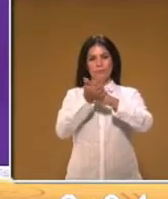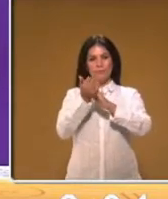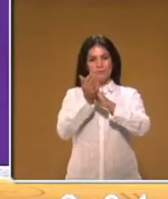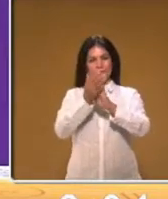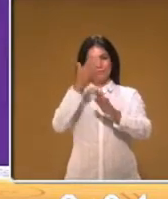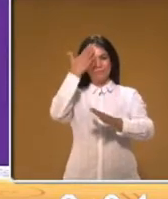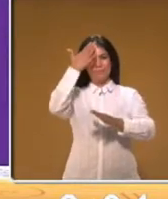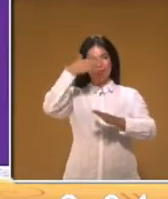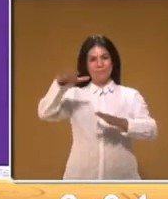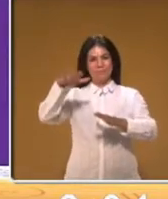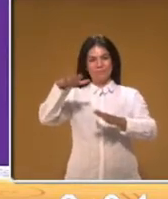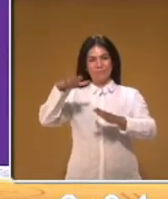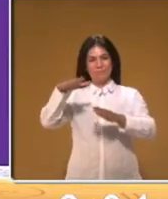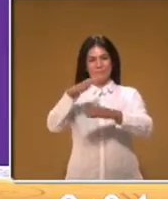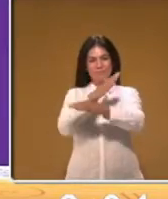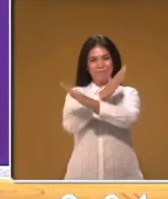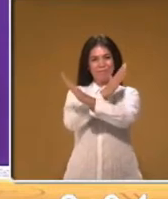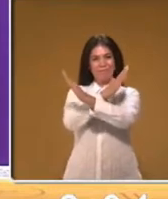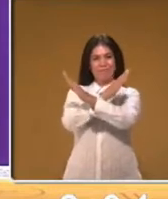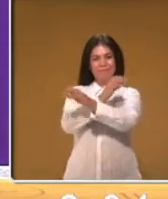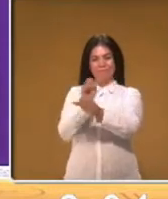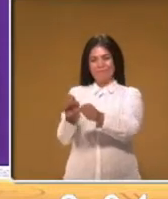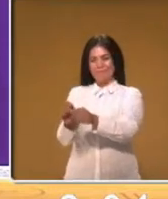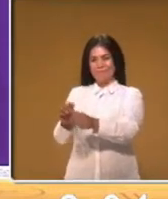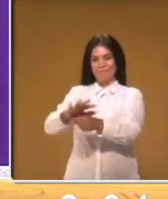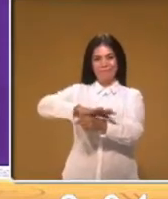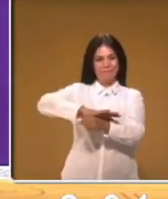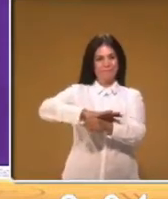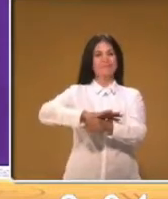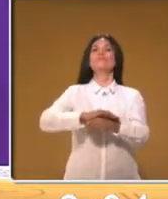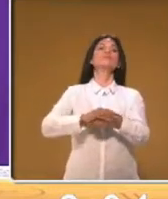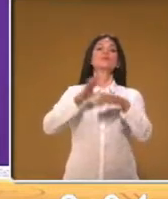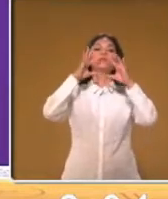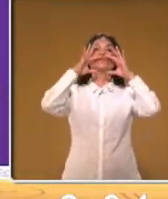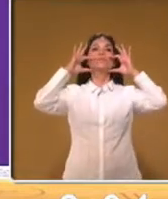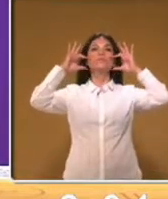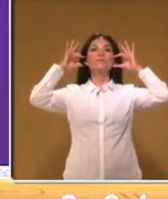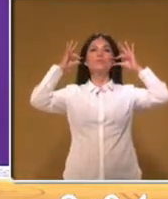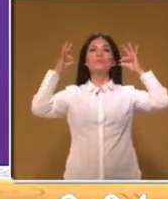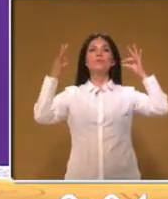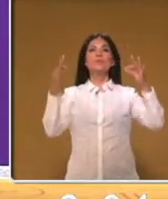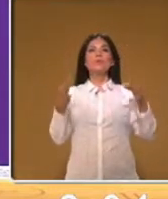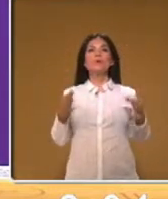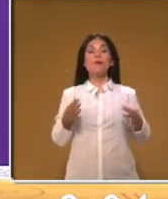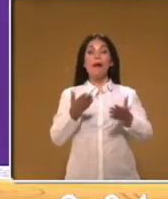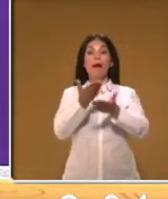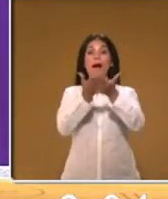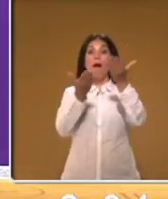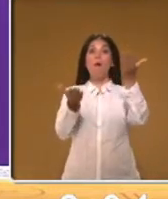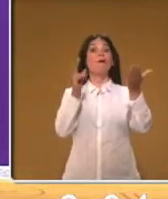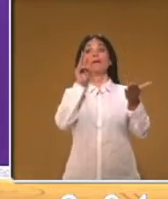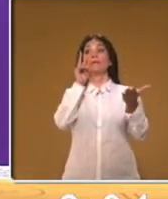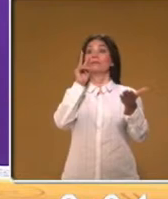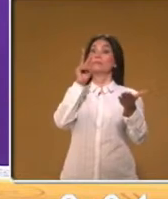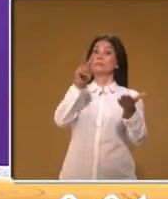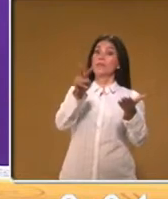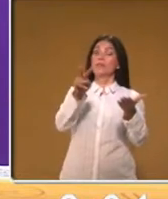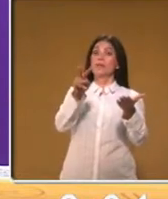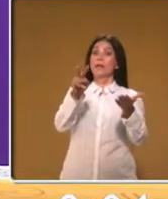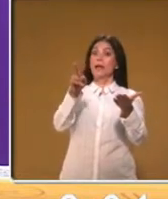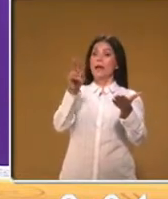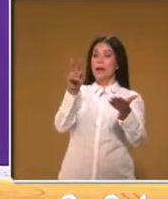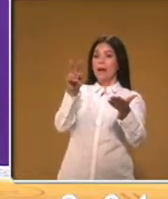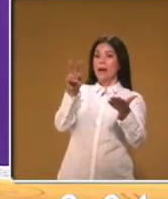correcta. El día de hoy, antes de comenzar, quiero hacer un enorme reconocimiento a cada uno de los